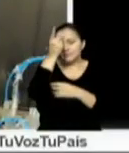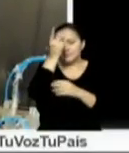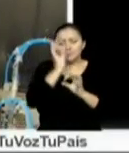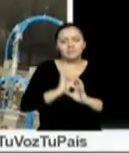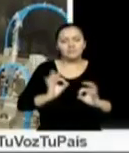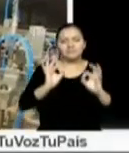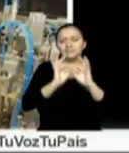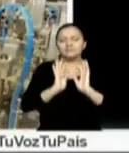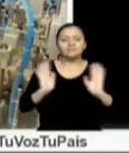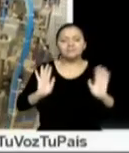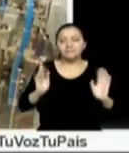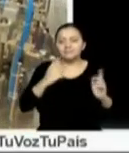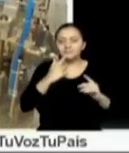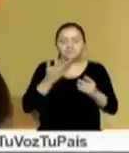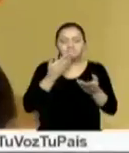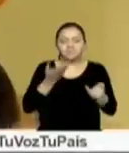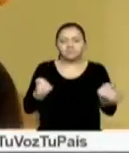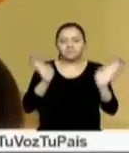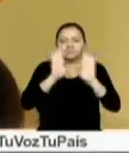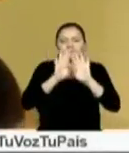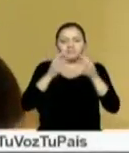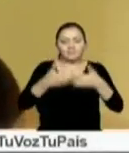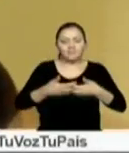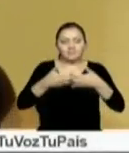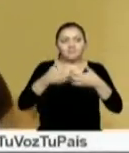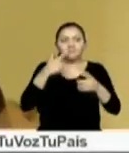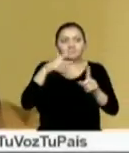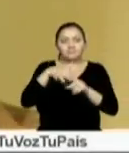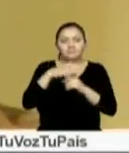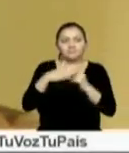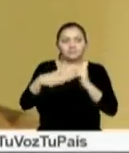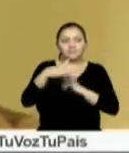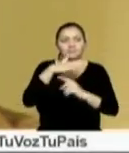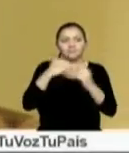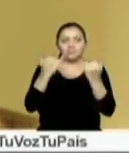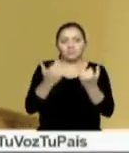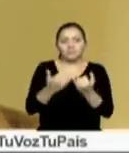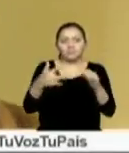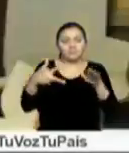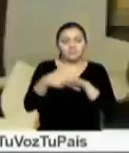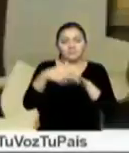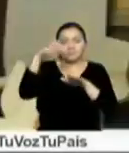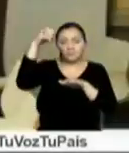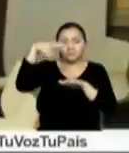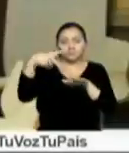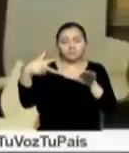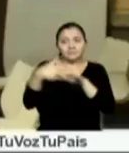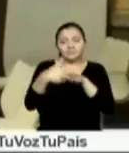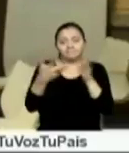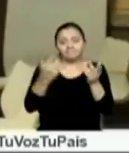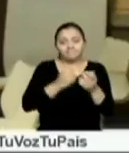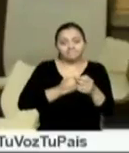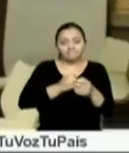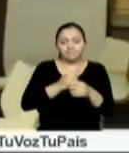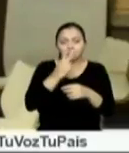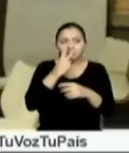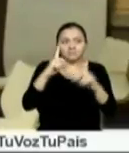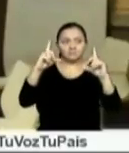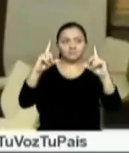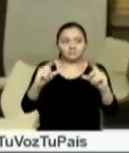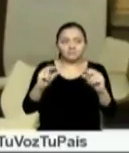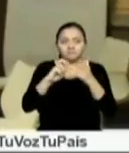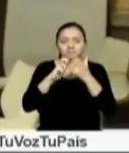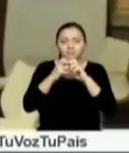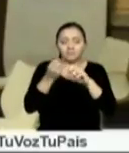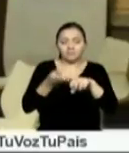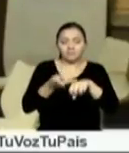de las tarifas eléctricas la situación ya es terminal hoy nos cortaron la luz por falta de pago la tarifa que más nos afectó fue la de la